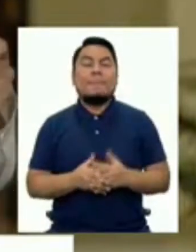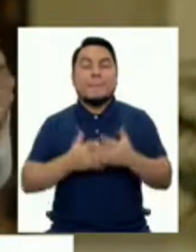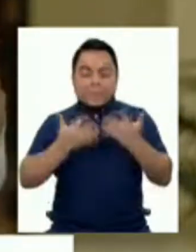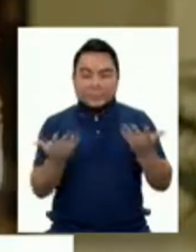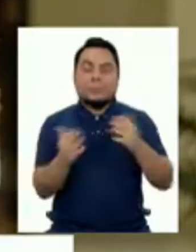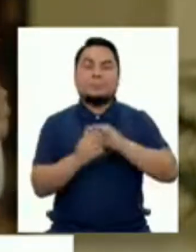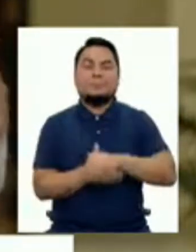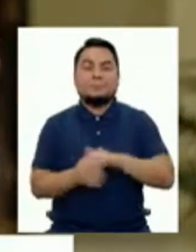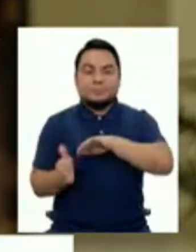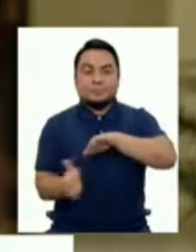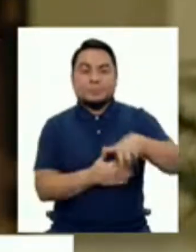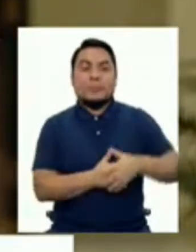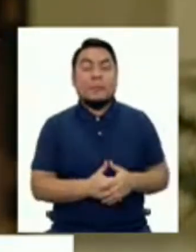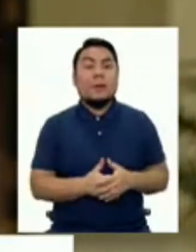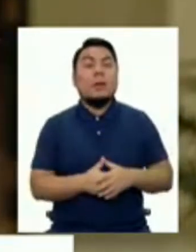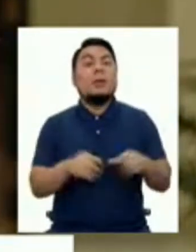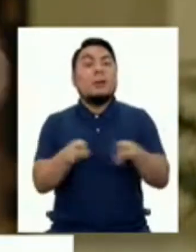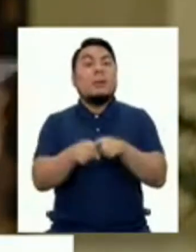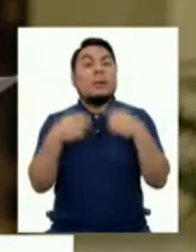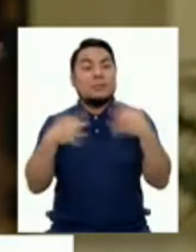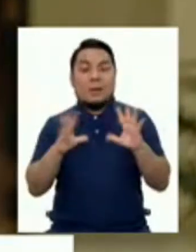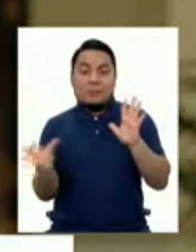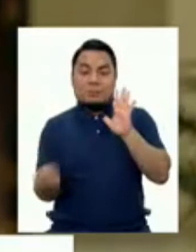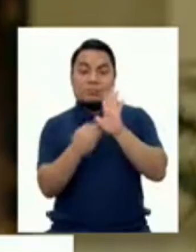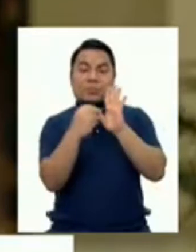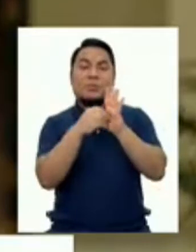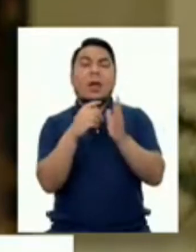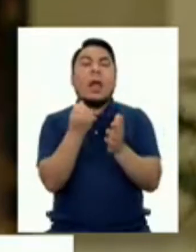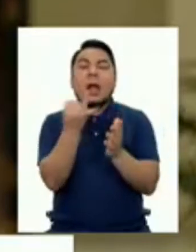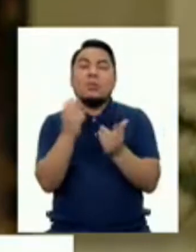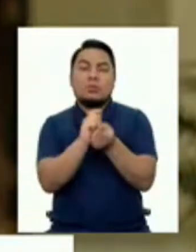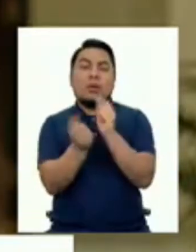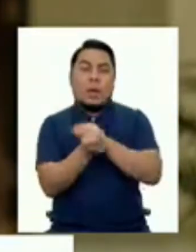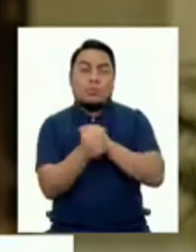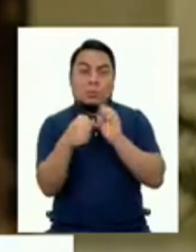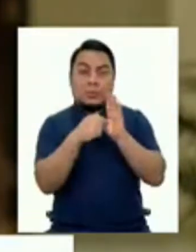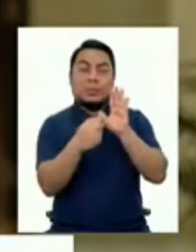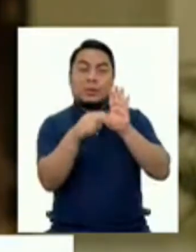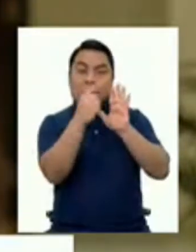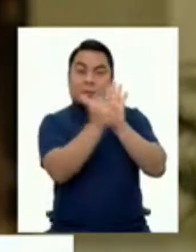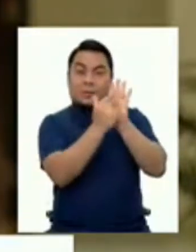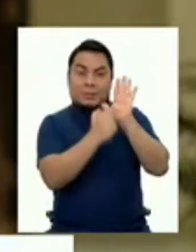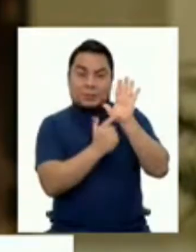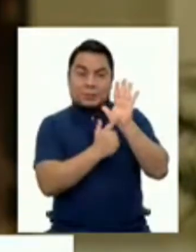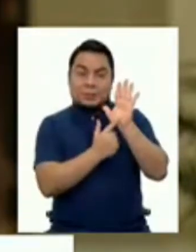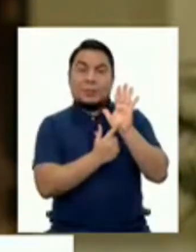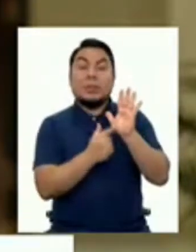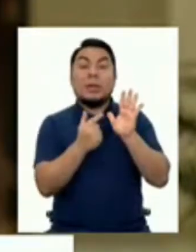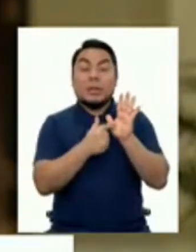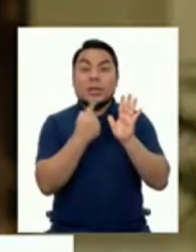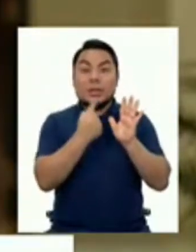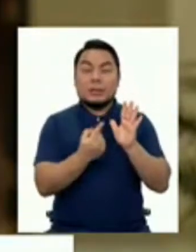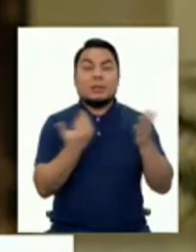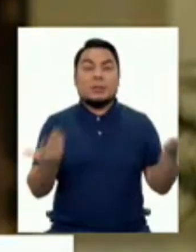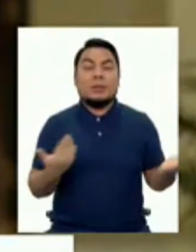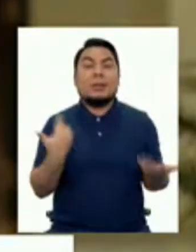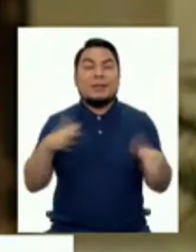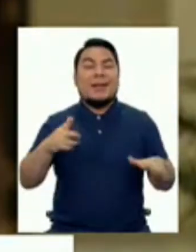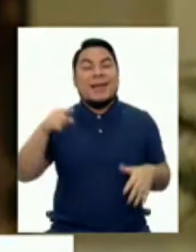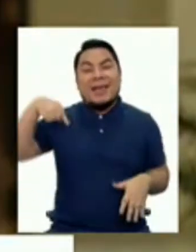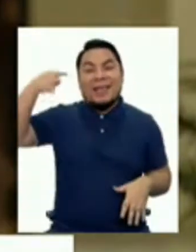Hemos implementado también algunos cambios en este decreto supremo, que la inmovilización